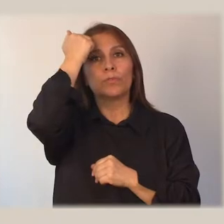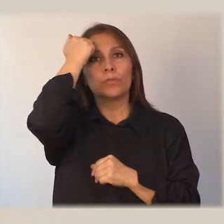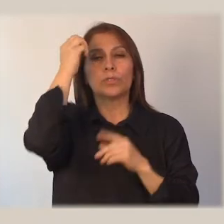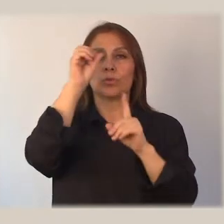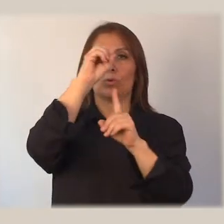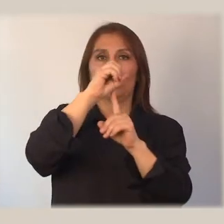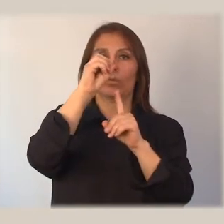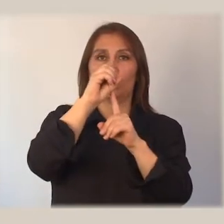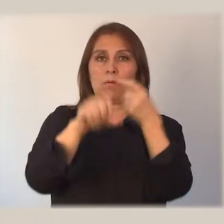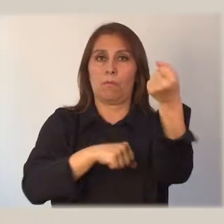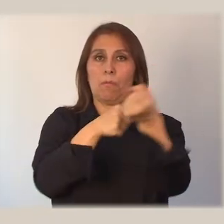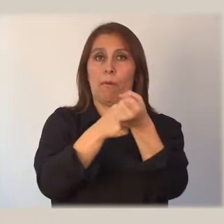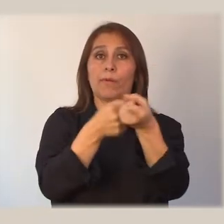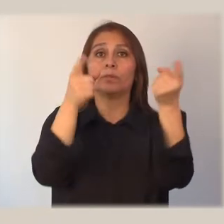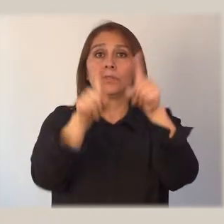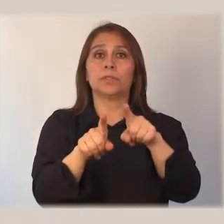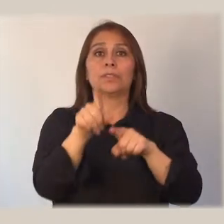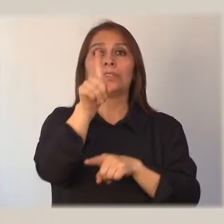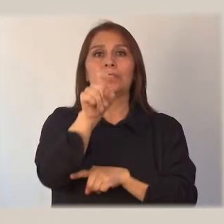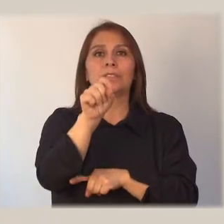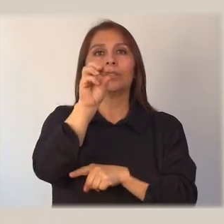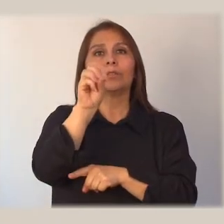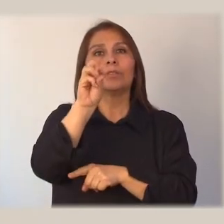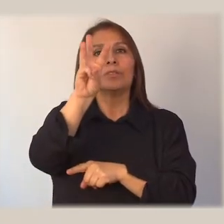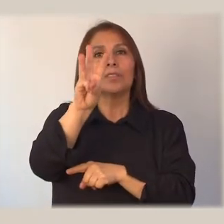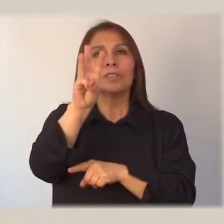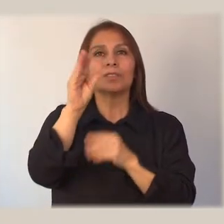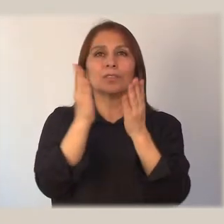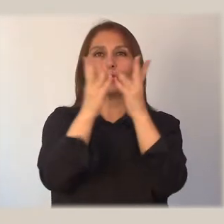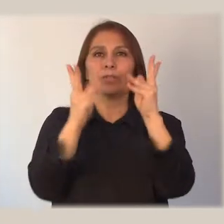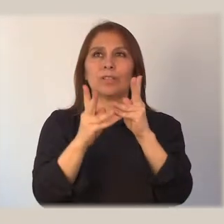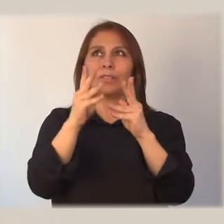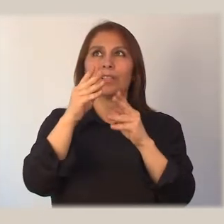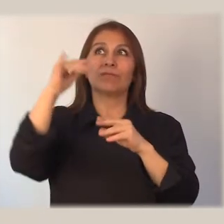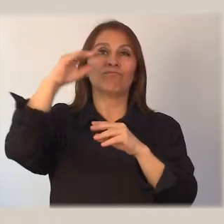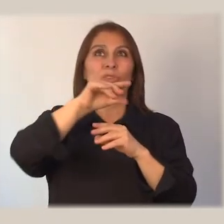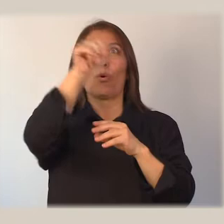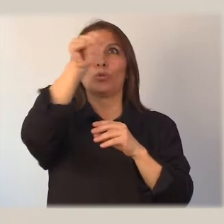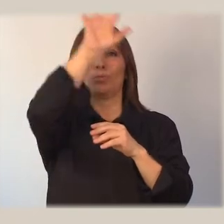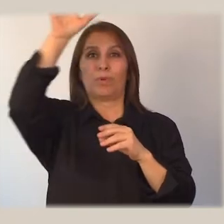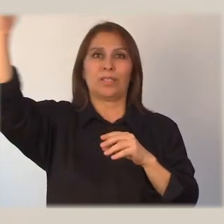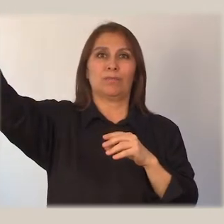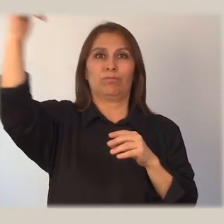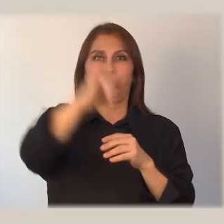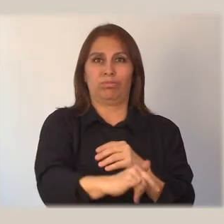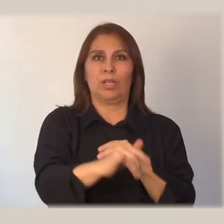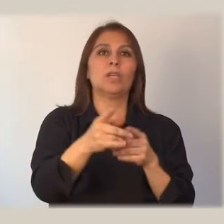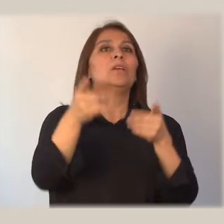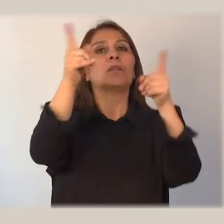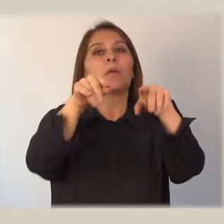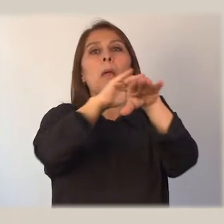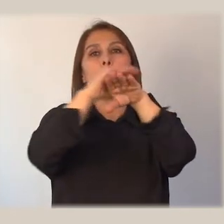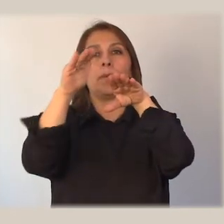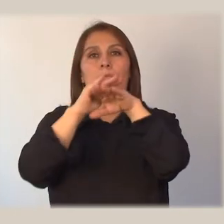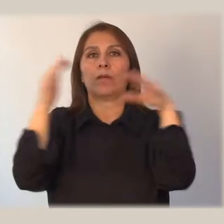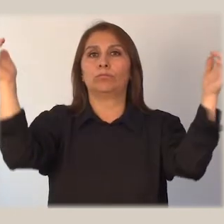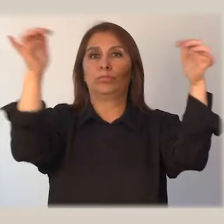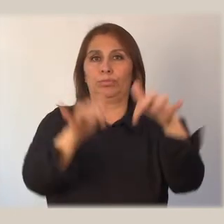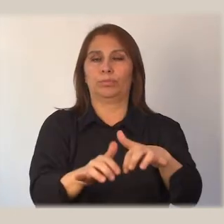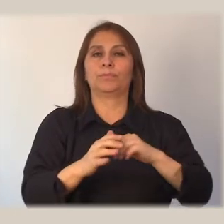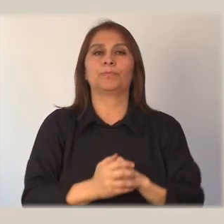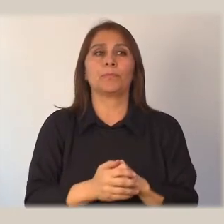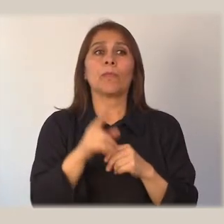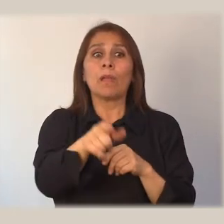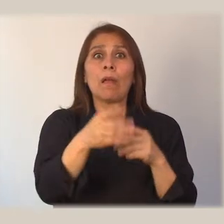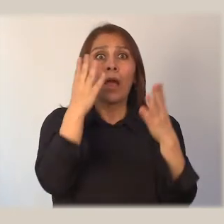303 estudiantes extranjeros recibidos y 220 profesores extranjeros invitados experiencias que posibilitaron a los